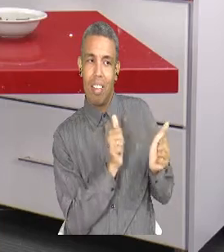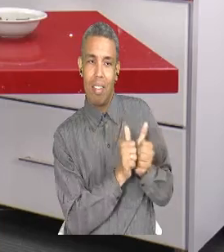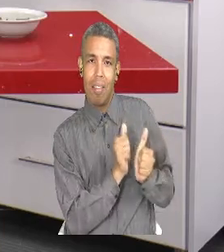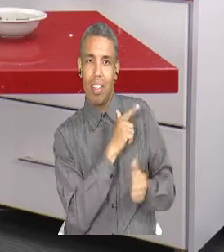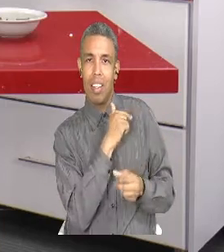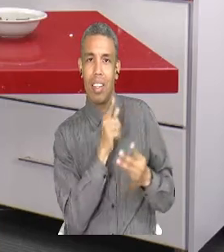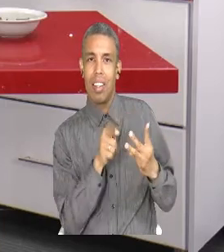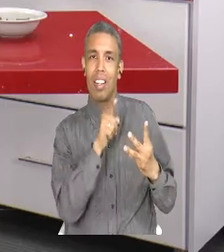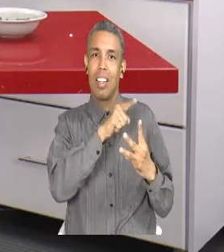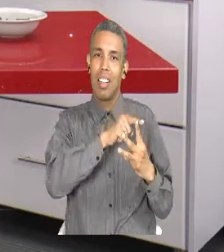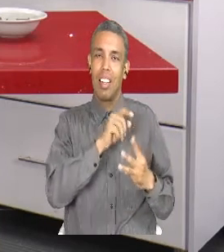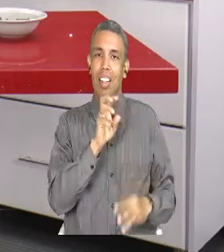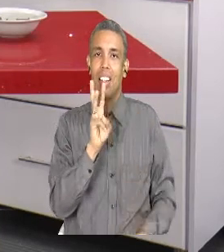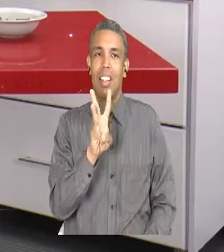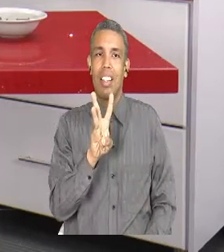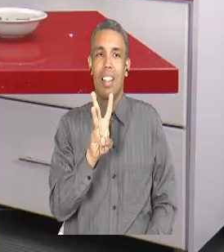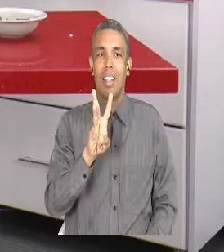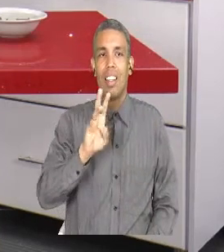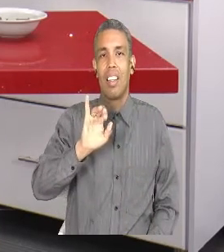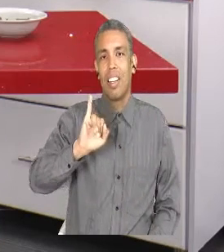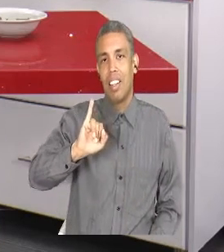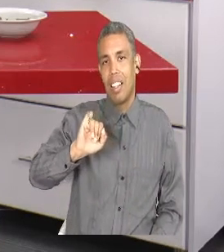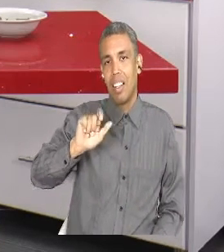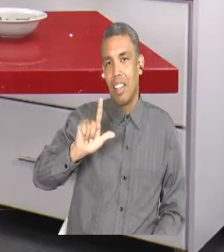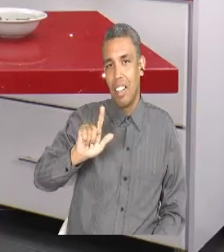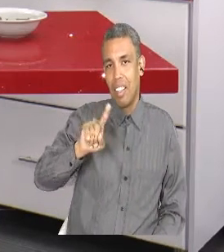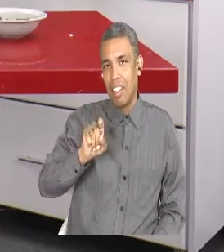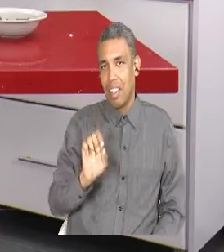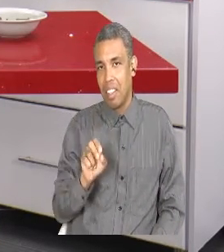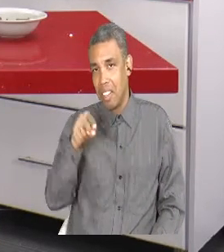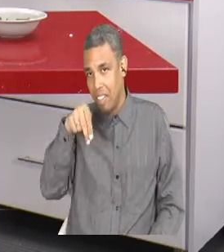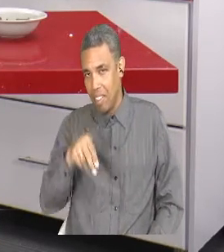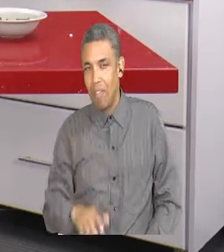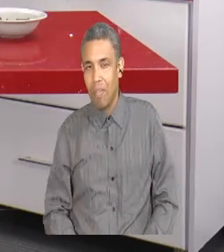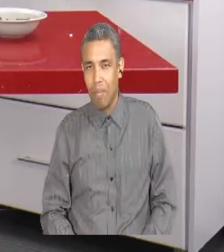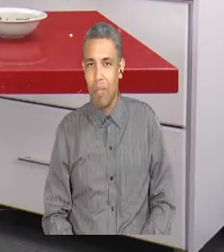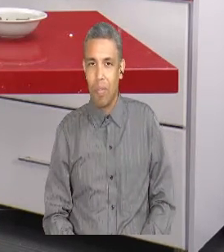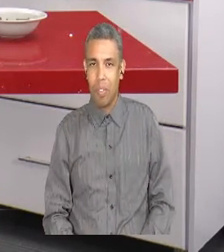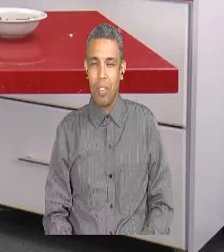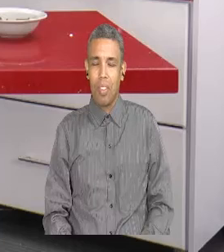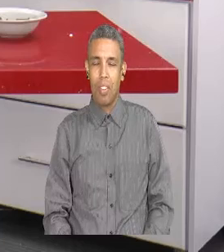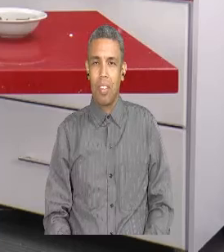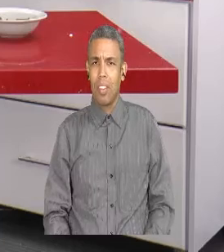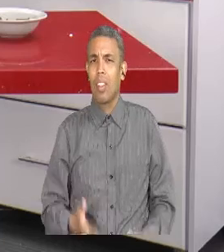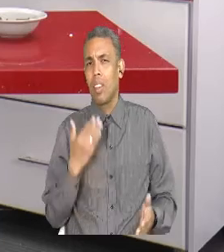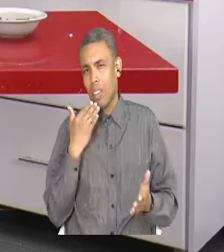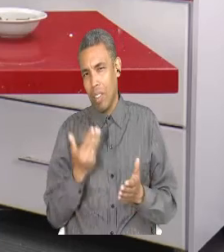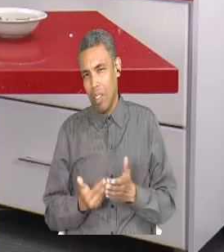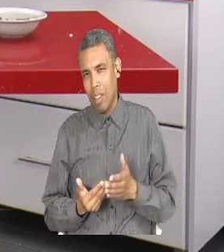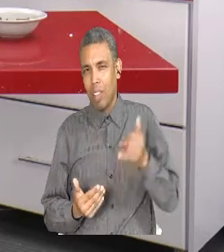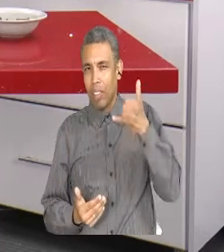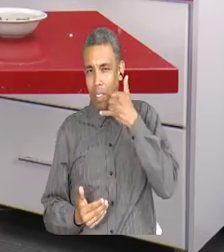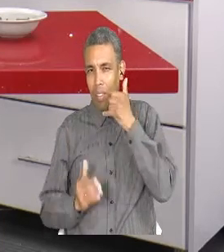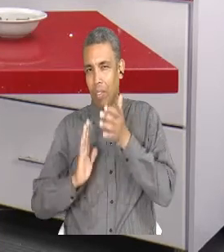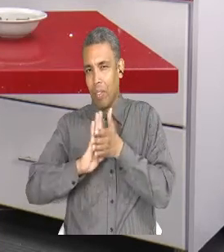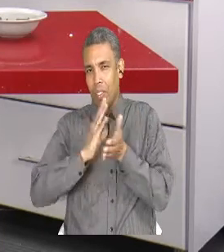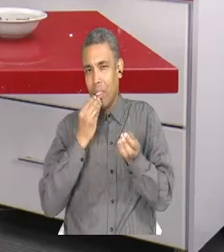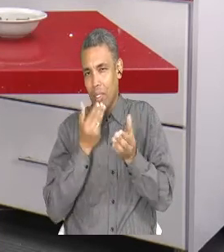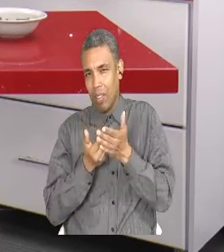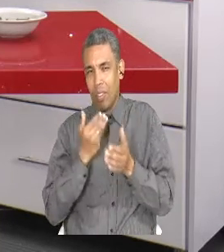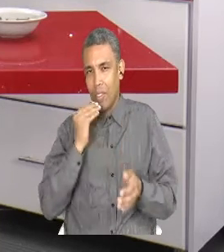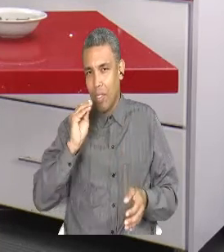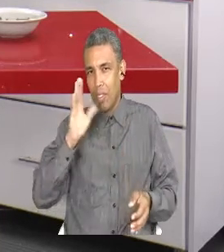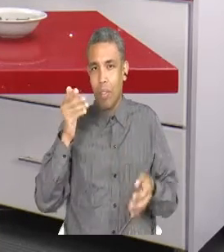de trabajo, todo sí, es en equipo, y más en la cocina, Nora. Norita, gracias por comunicarte con nosotros, bueno, mi vida. Bueno, chao, que Dios los bendiga. Un besito para